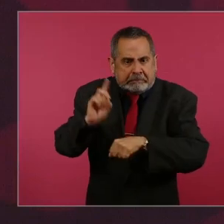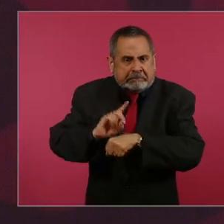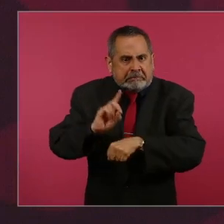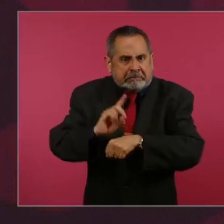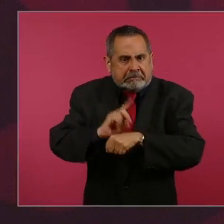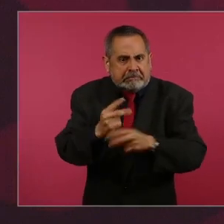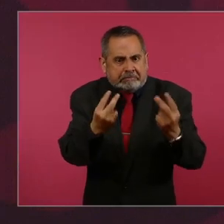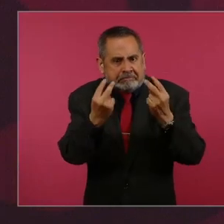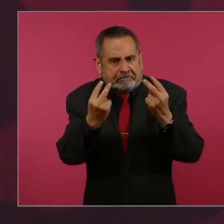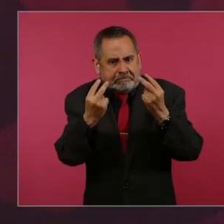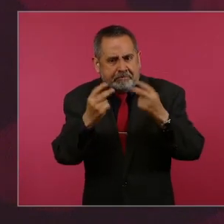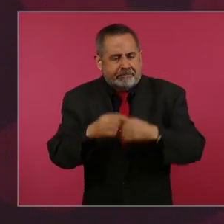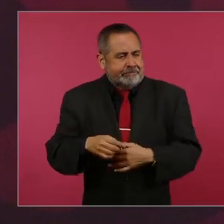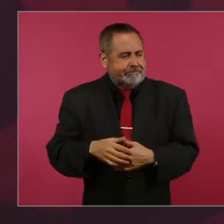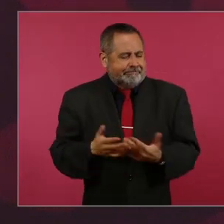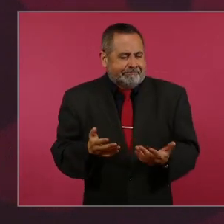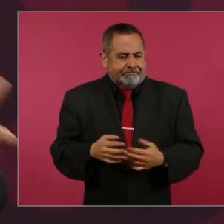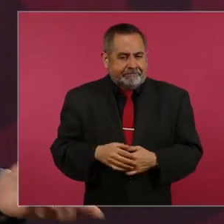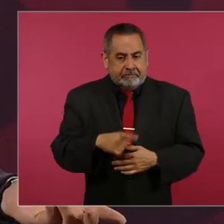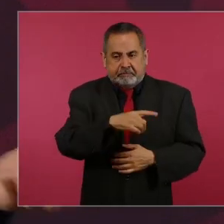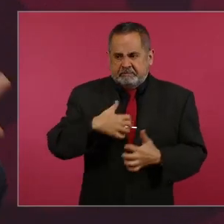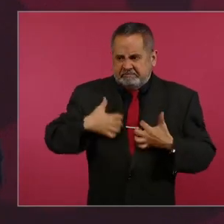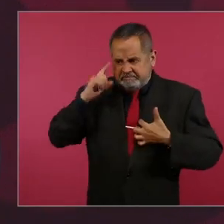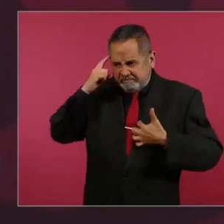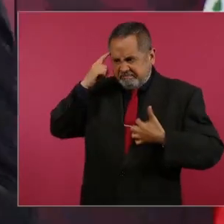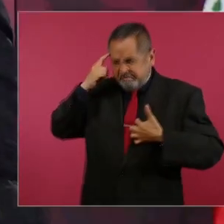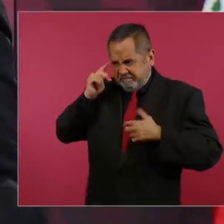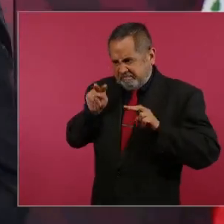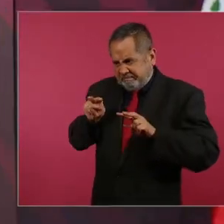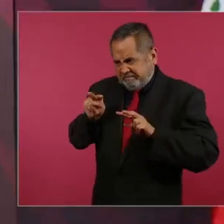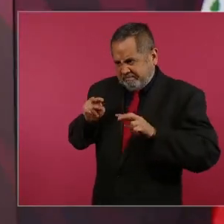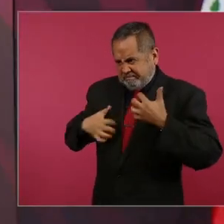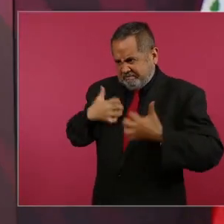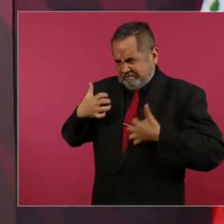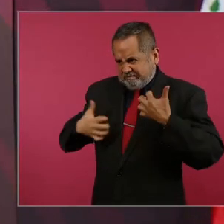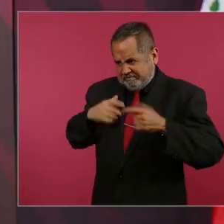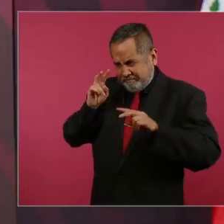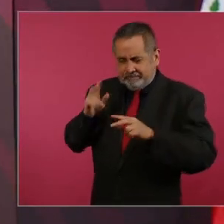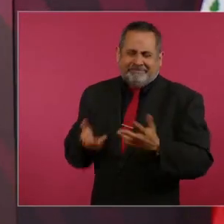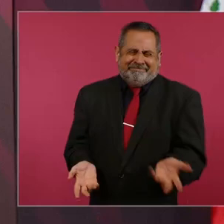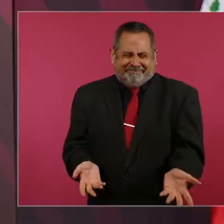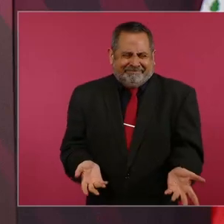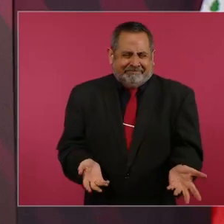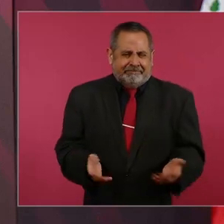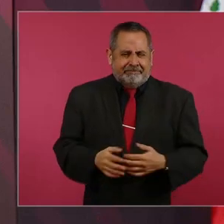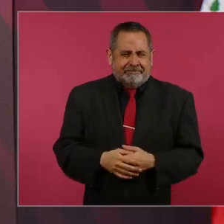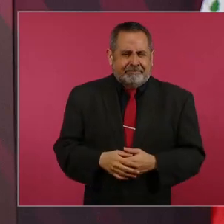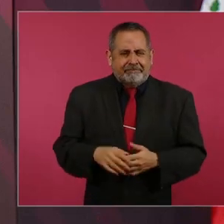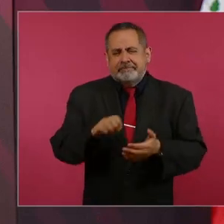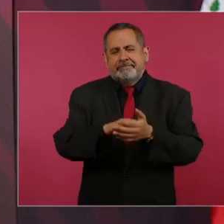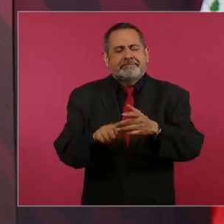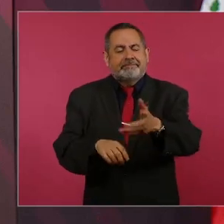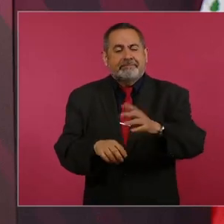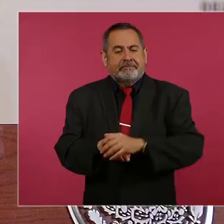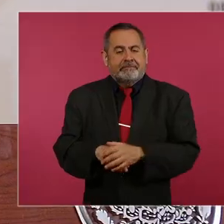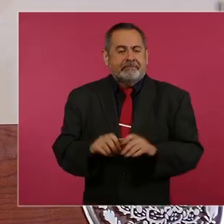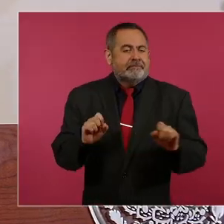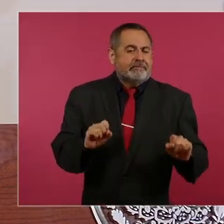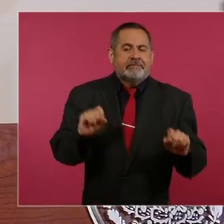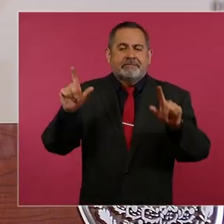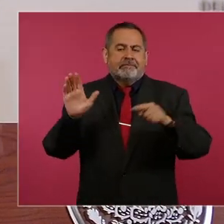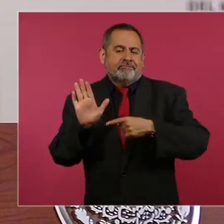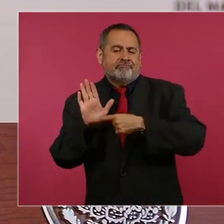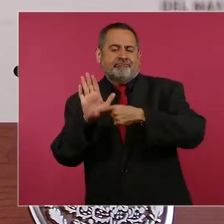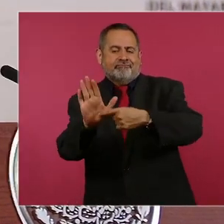Se enojan y todo, pero ahí la están viendo. Así como se pone el mensaje de